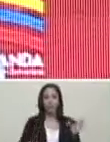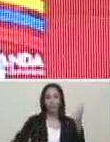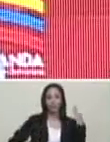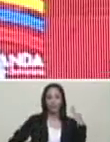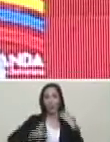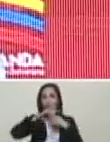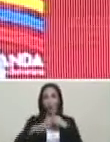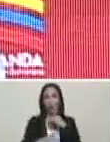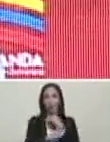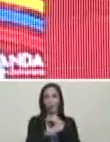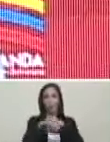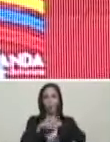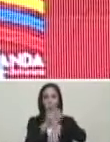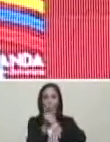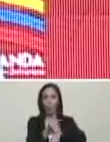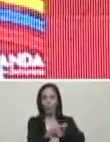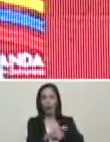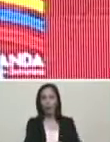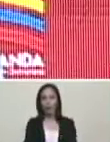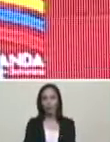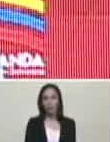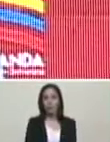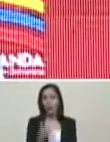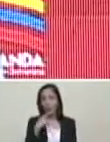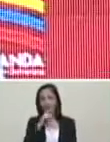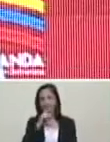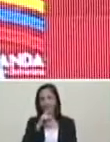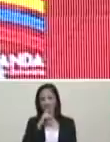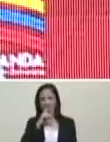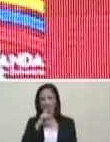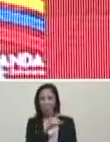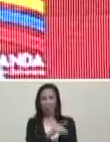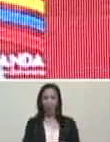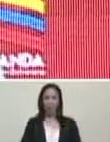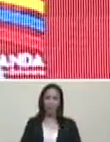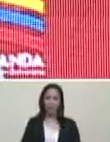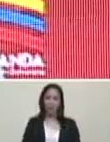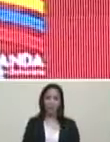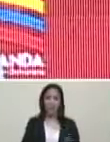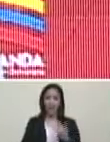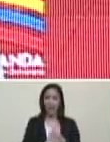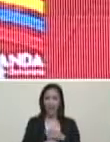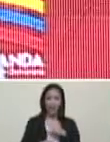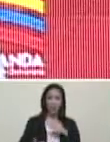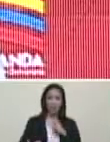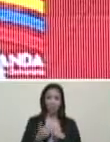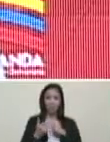golpistas, en un acto de venganza al pueblo y a su identidad nacional.